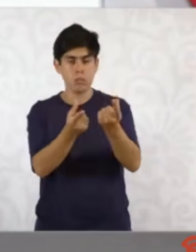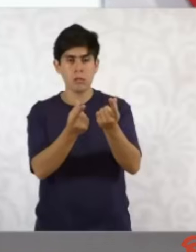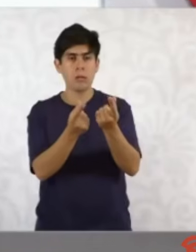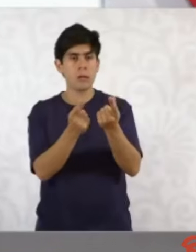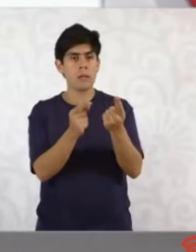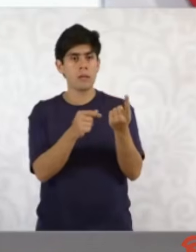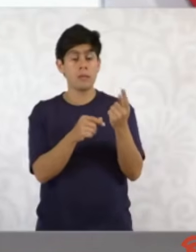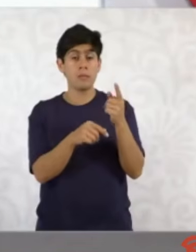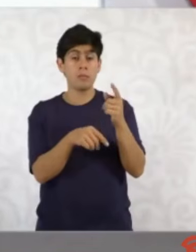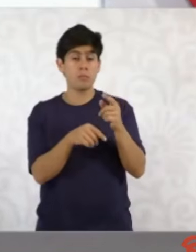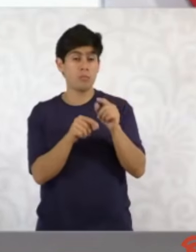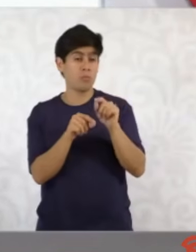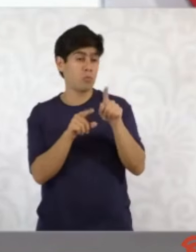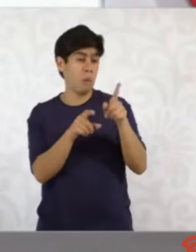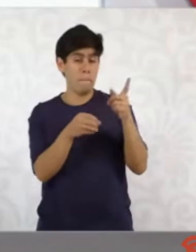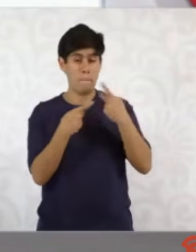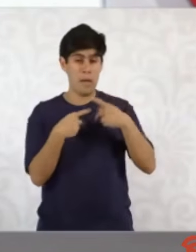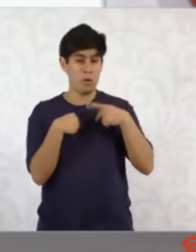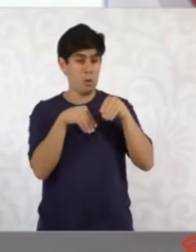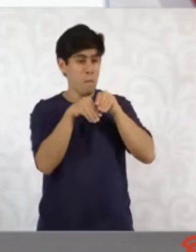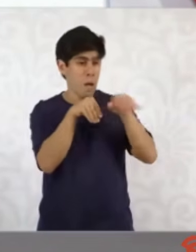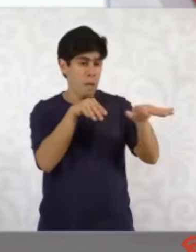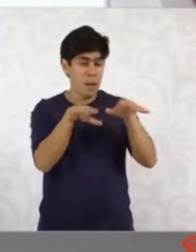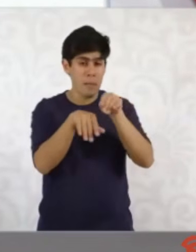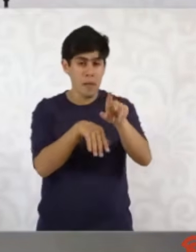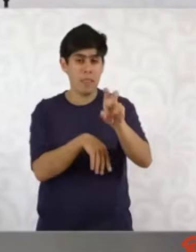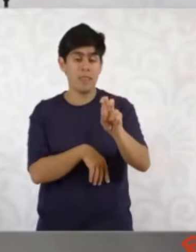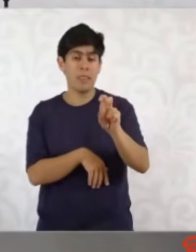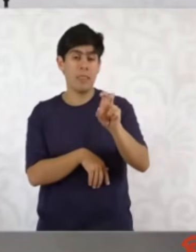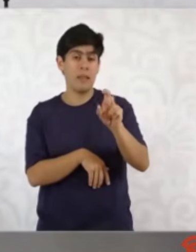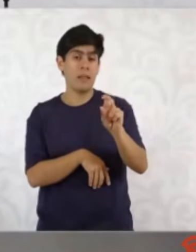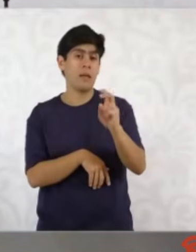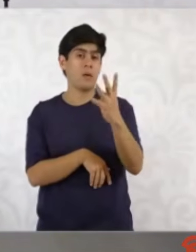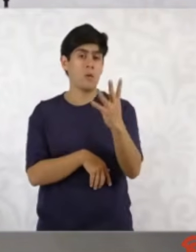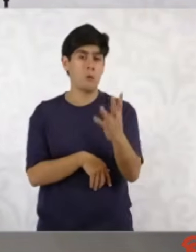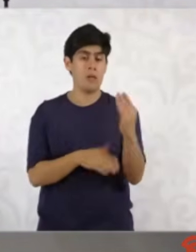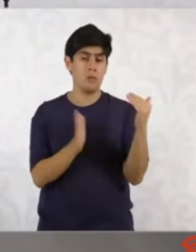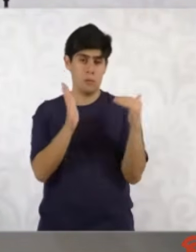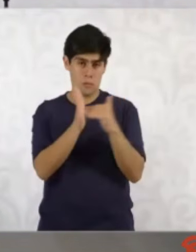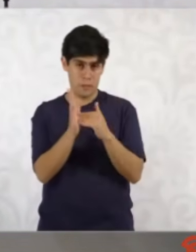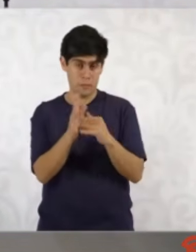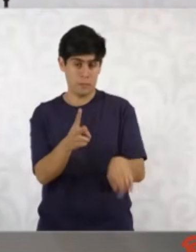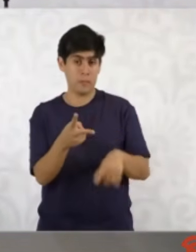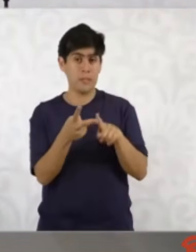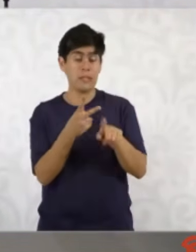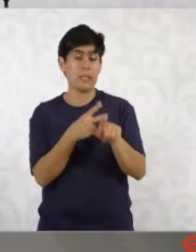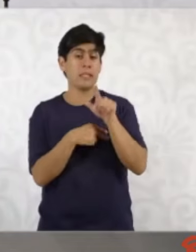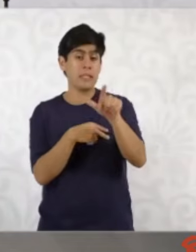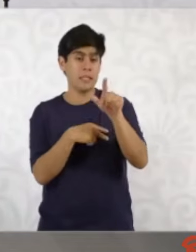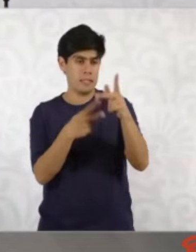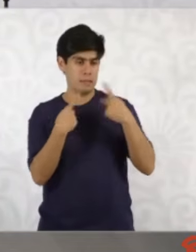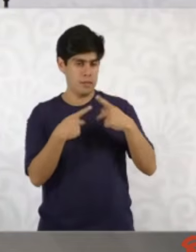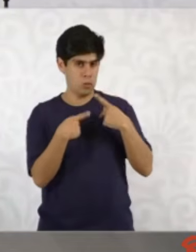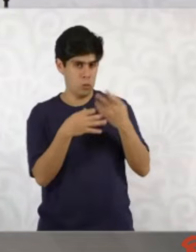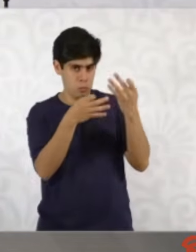34,000 menciones, 17,000 autores únicos y un enlace potencial de